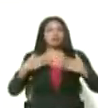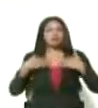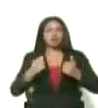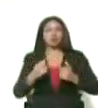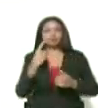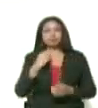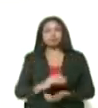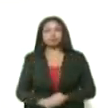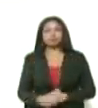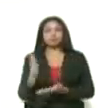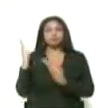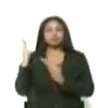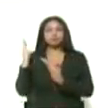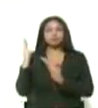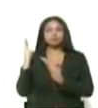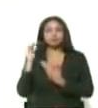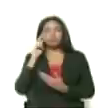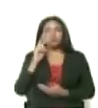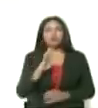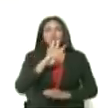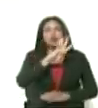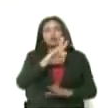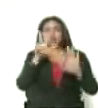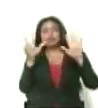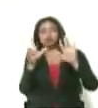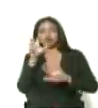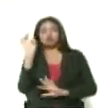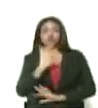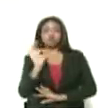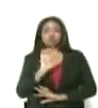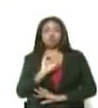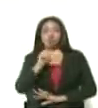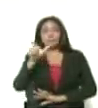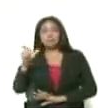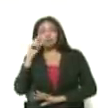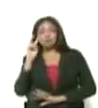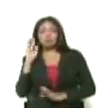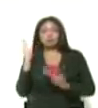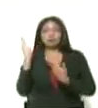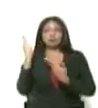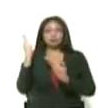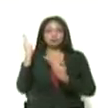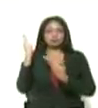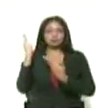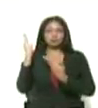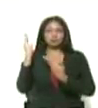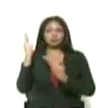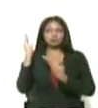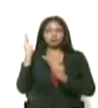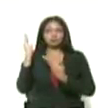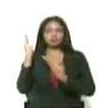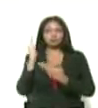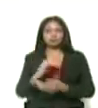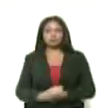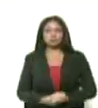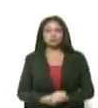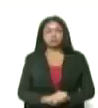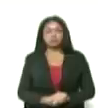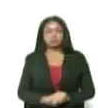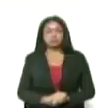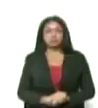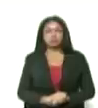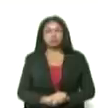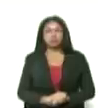el 48% de los casos, como lo pueden ver en pantalla. Es una muy